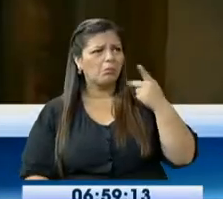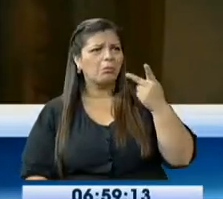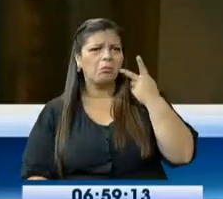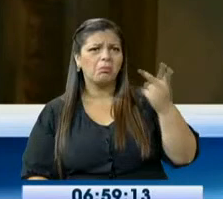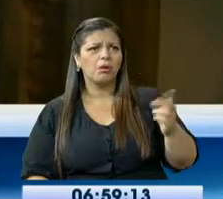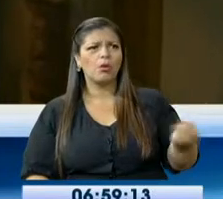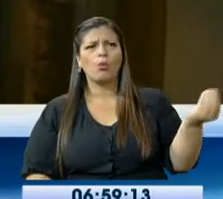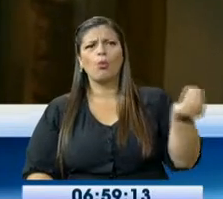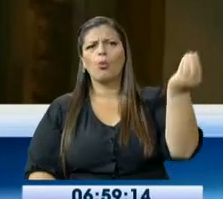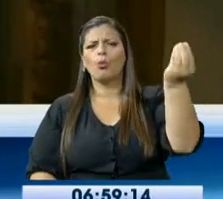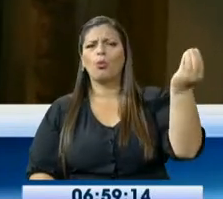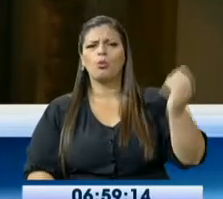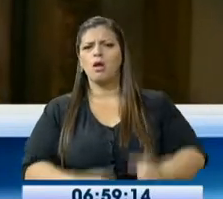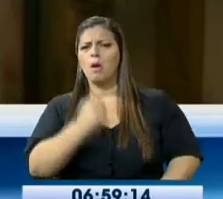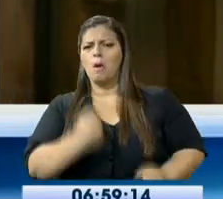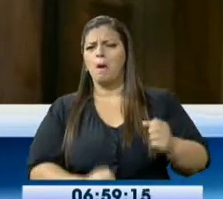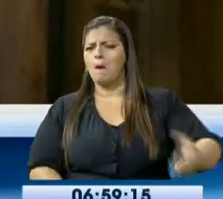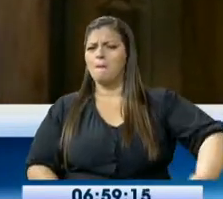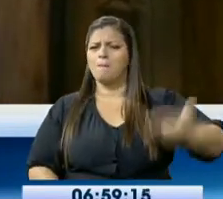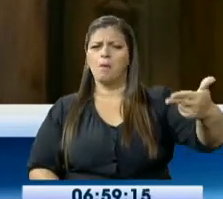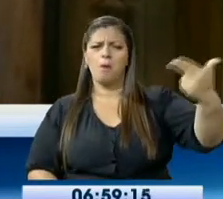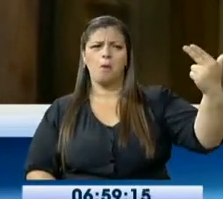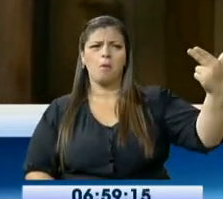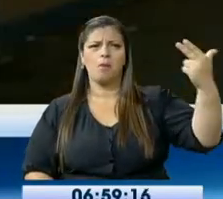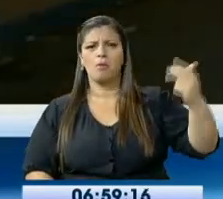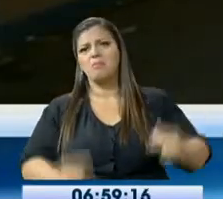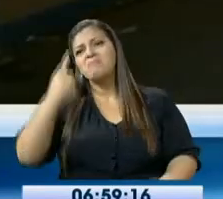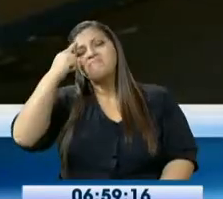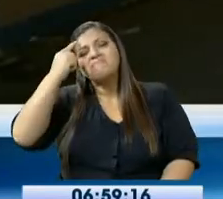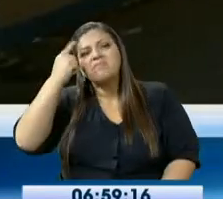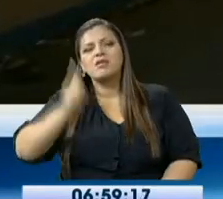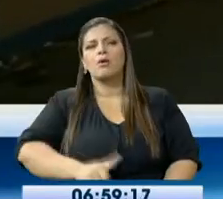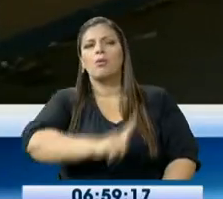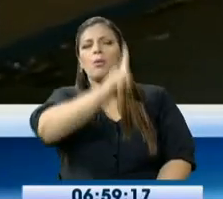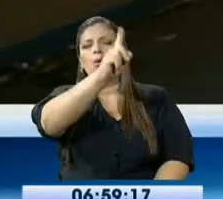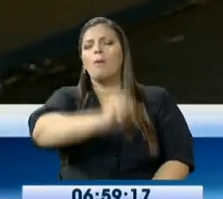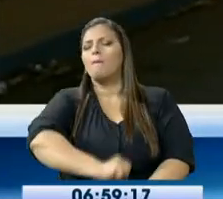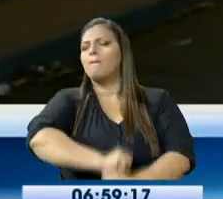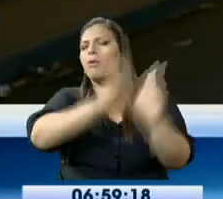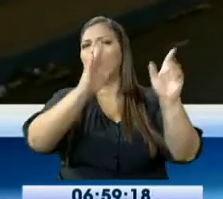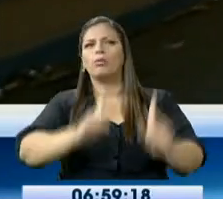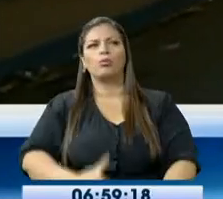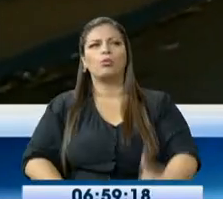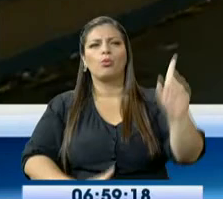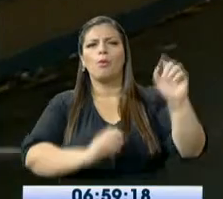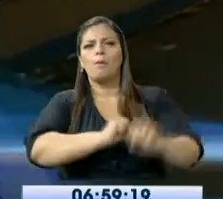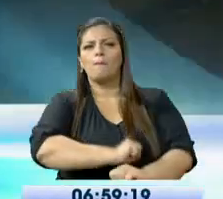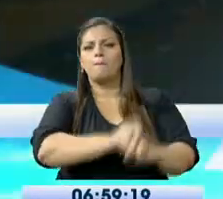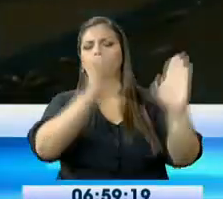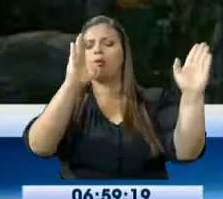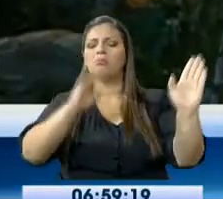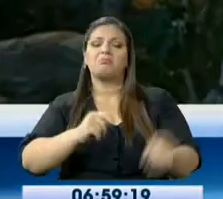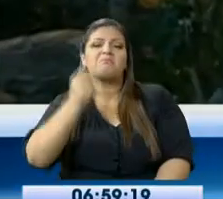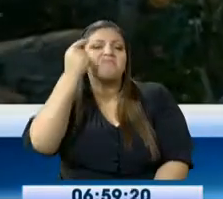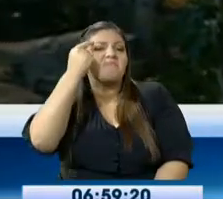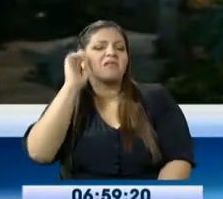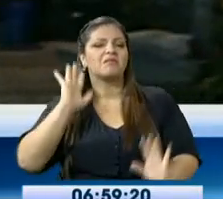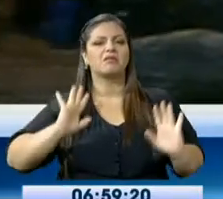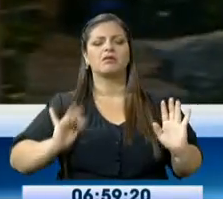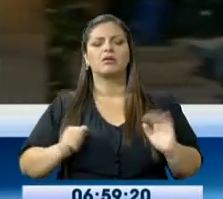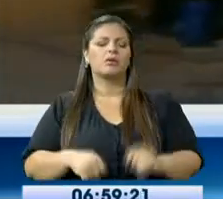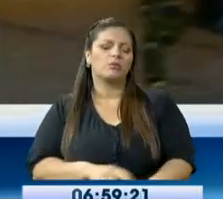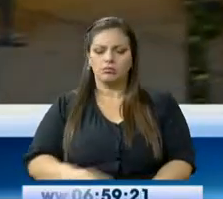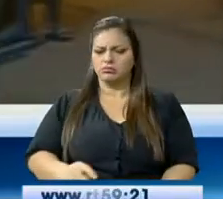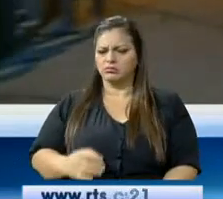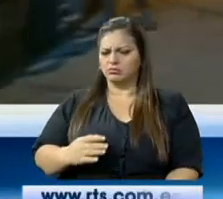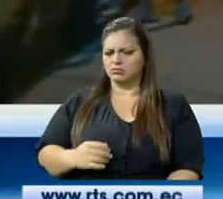puro balas así, él pensaba que eran esos juegos pirotécnicos. Y cuando se dio cuenta, ya el bebé ya estaba herido. Comentan los vecinos